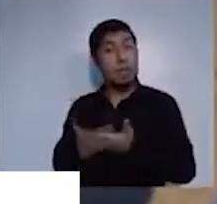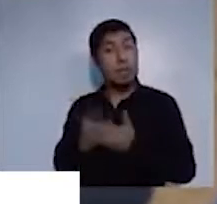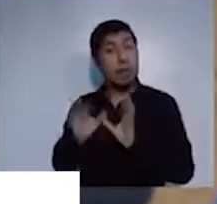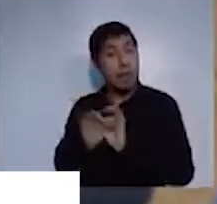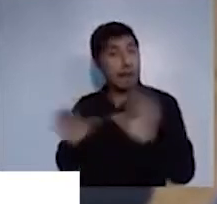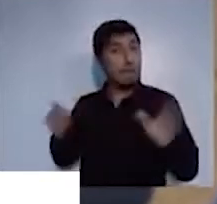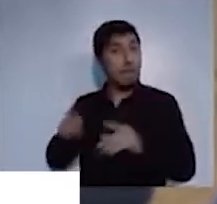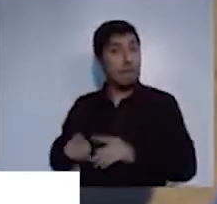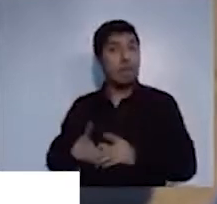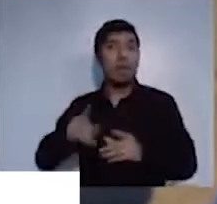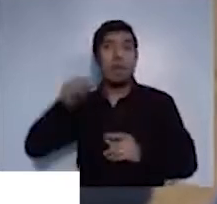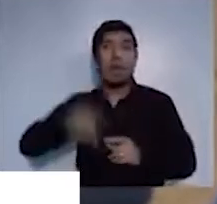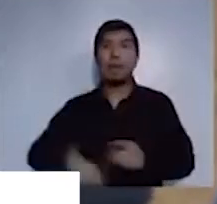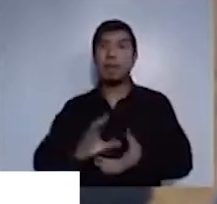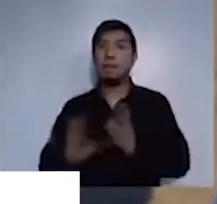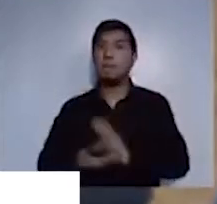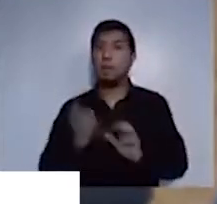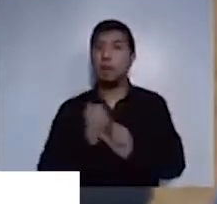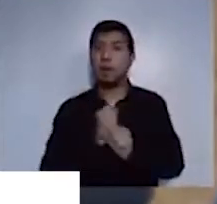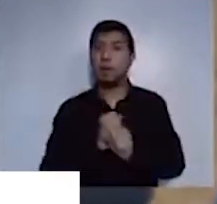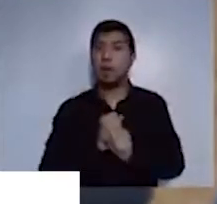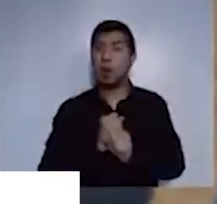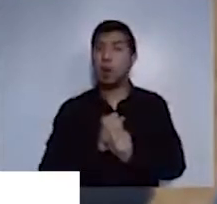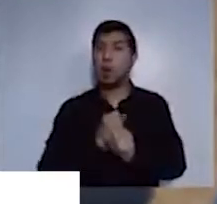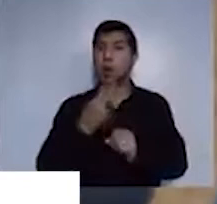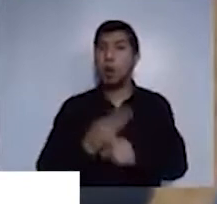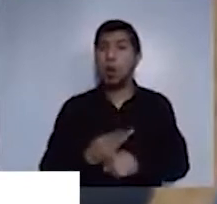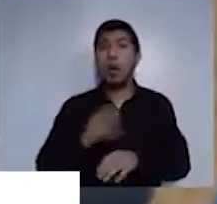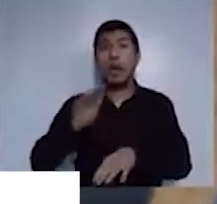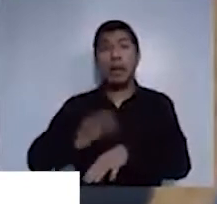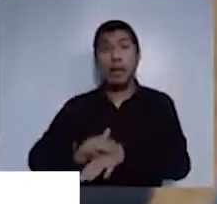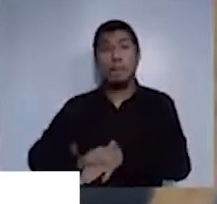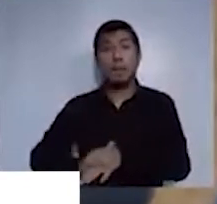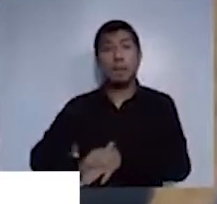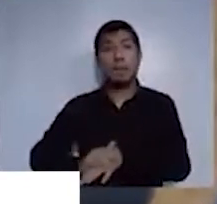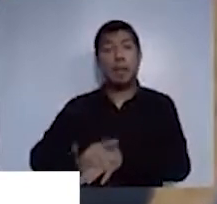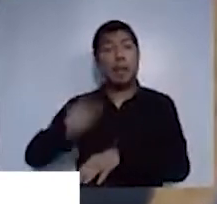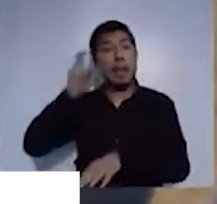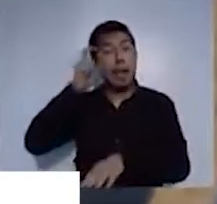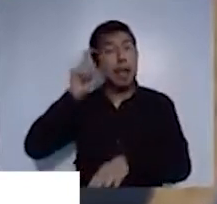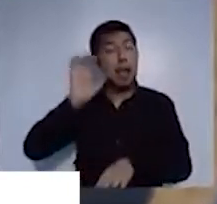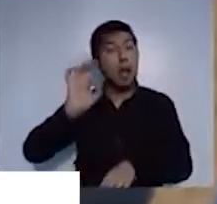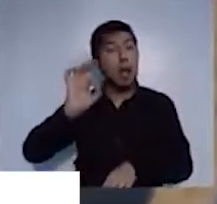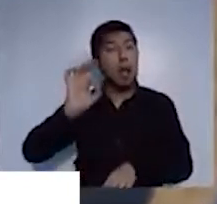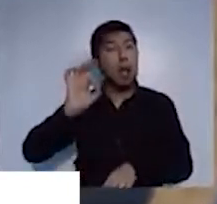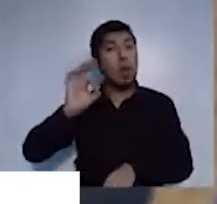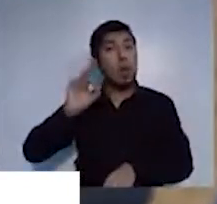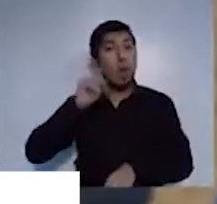estas actividades tipo 2, bajo la responsabilidad obviamente del COE municipal, garantizando las condiciones